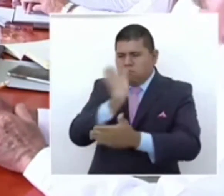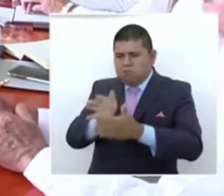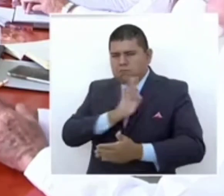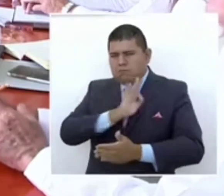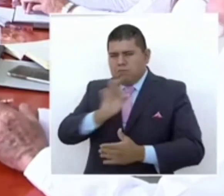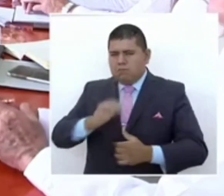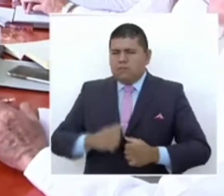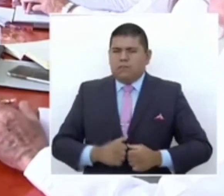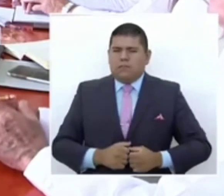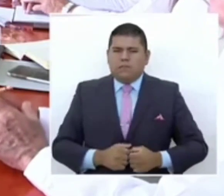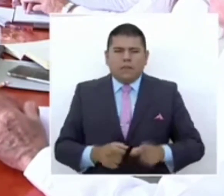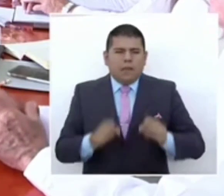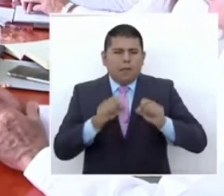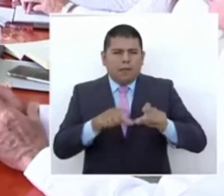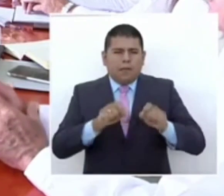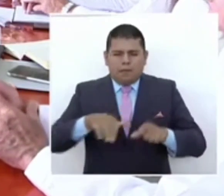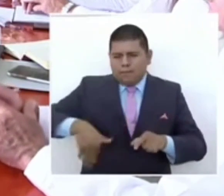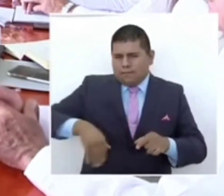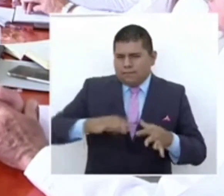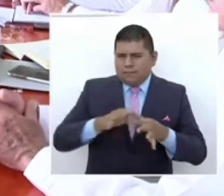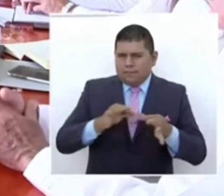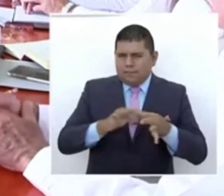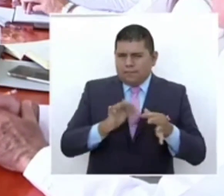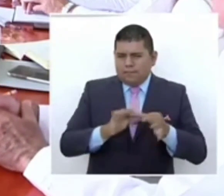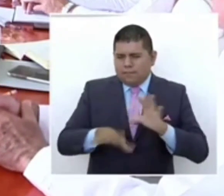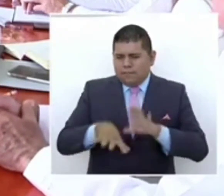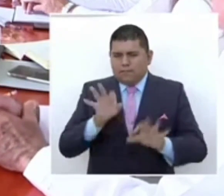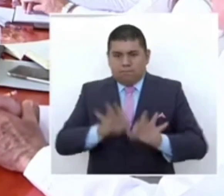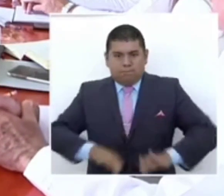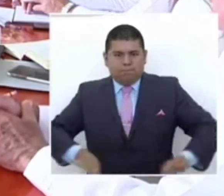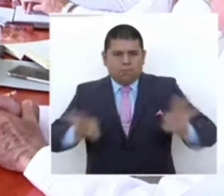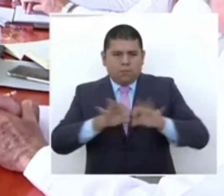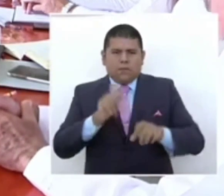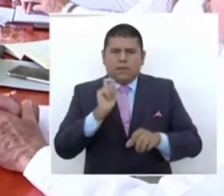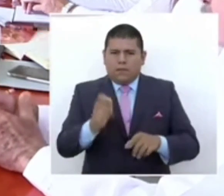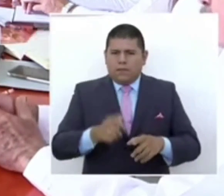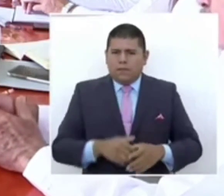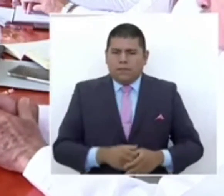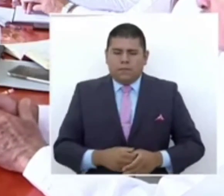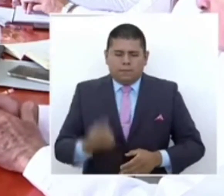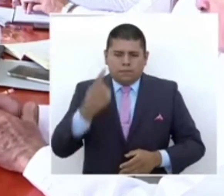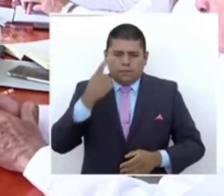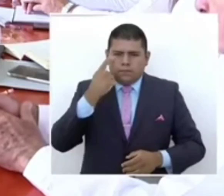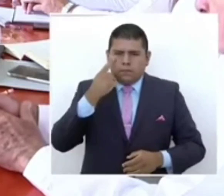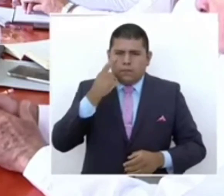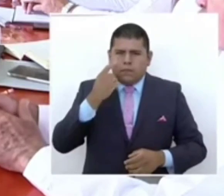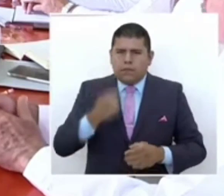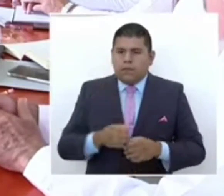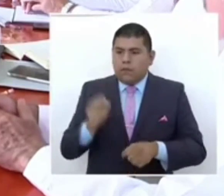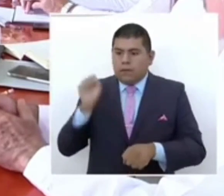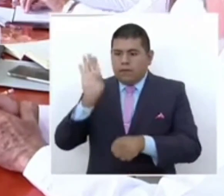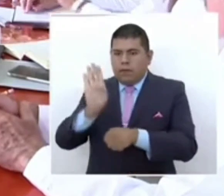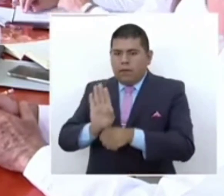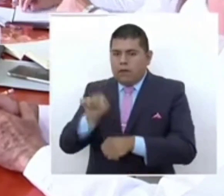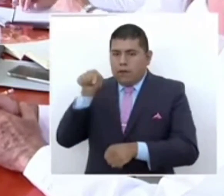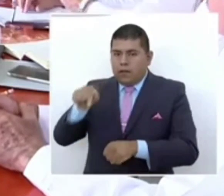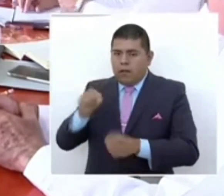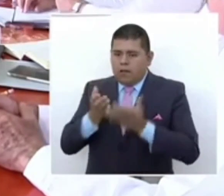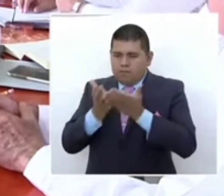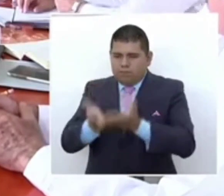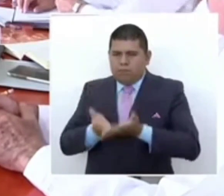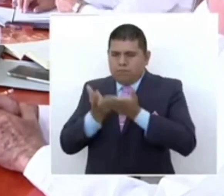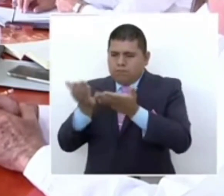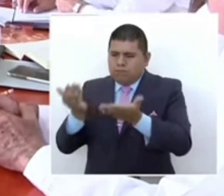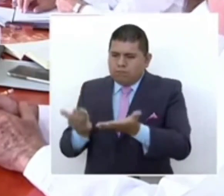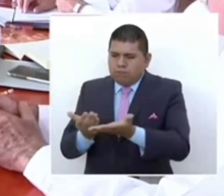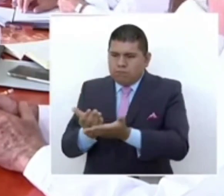También aquí se habló, y es muy importante, la rehabilitación del puerto de San Blas, que